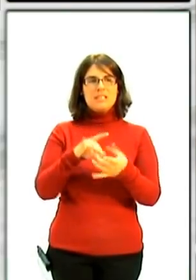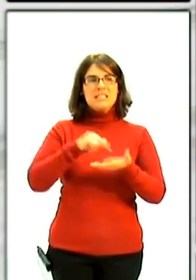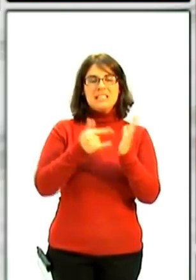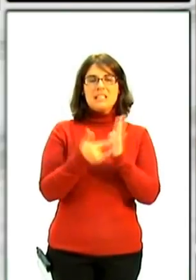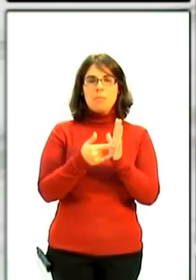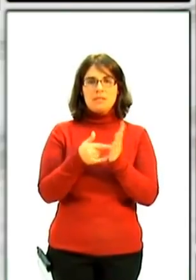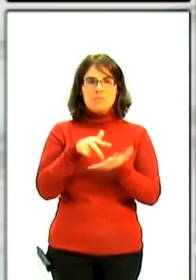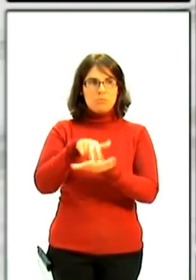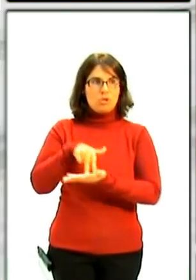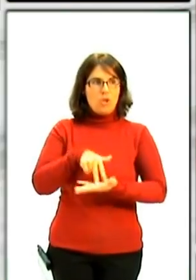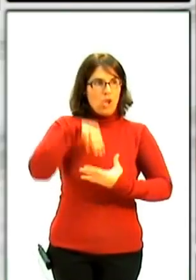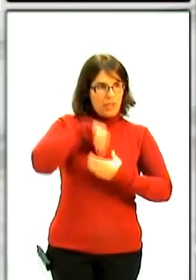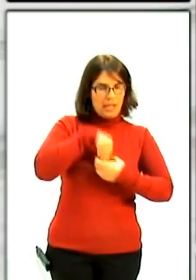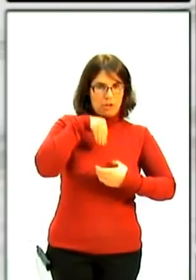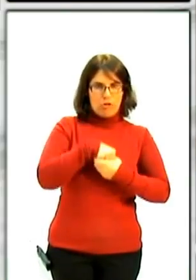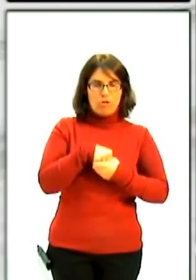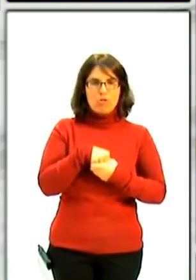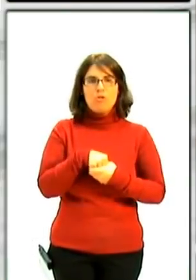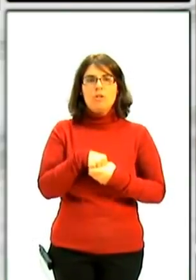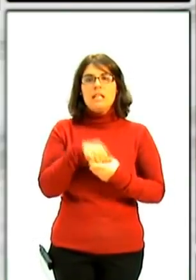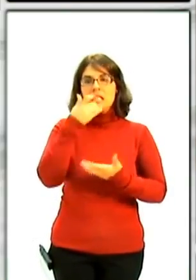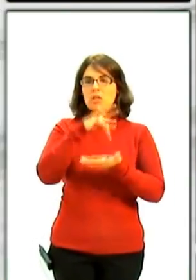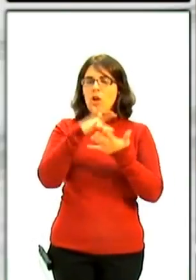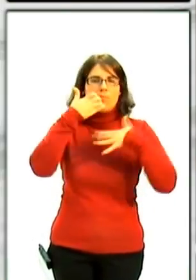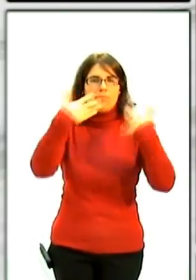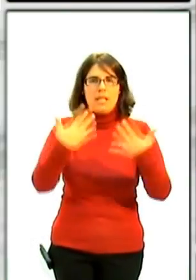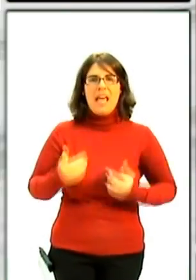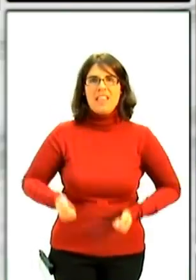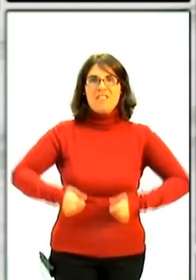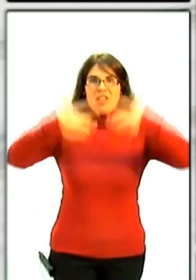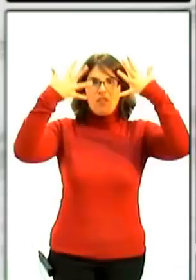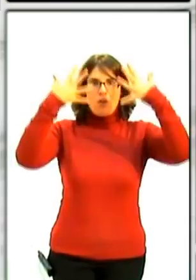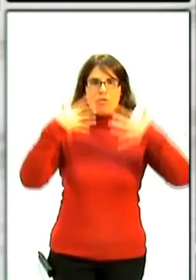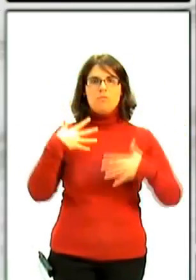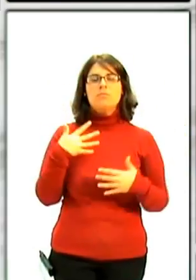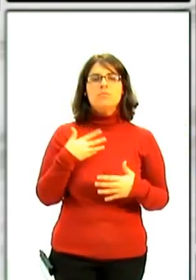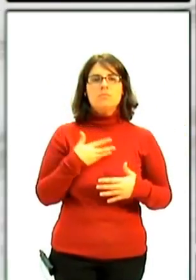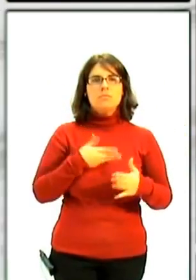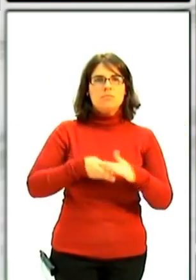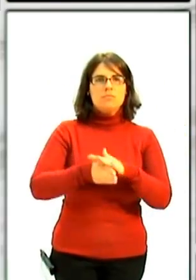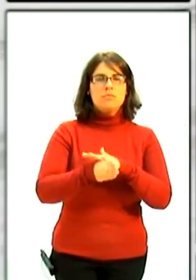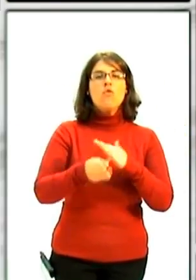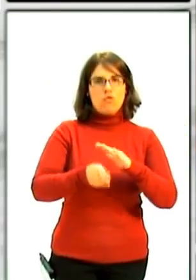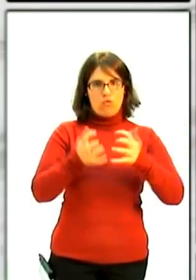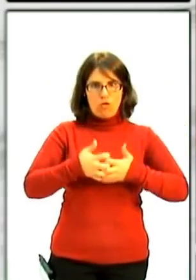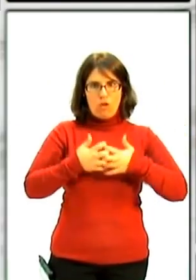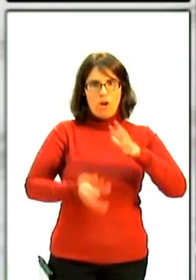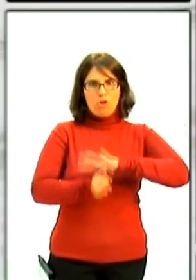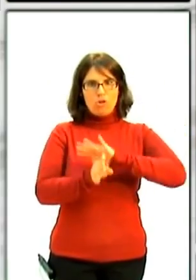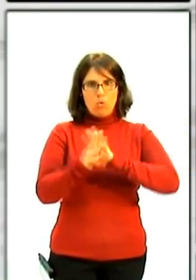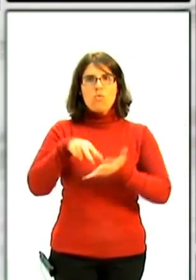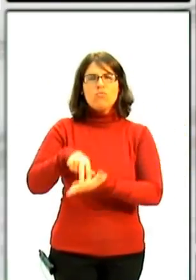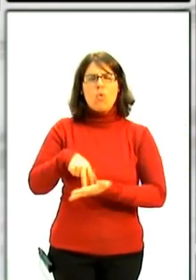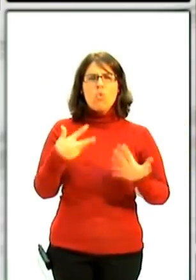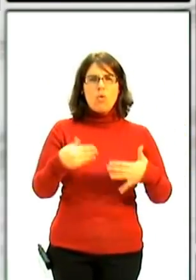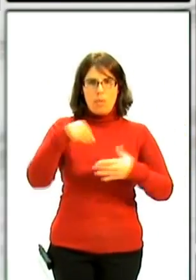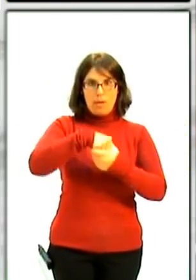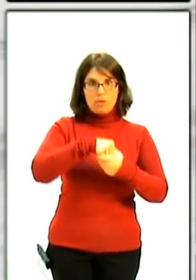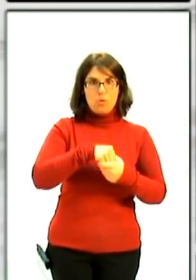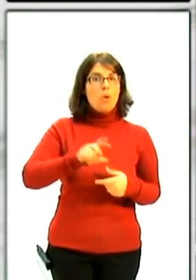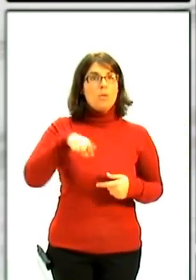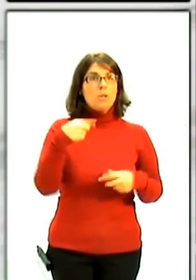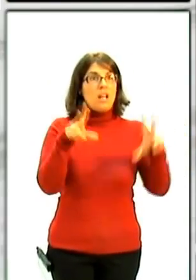en el interior. Cuando entras dentro de un edificio y cuando vuelves a salir, sigue el sistema localizándote, ¿no?